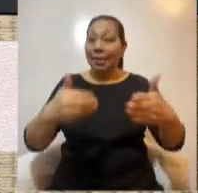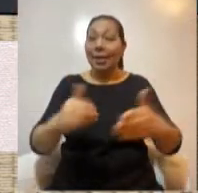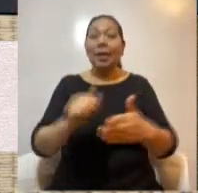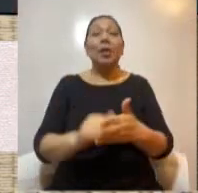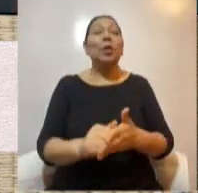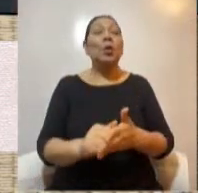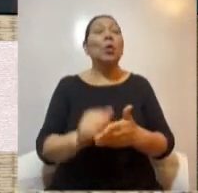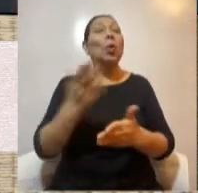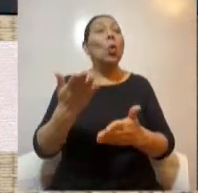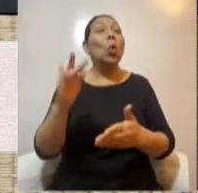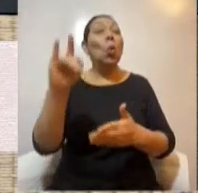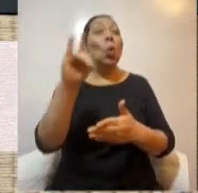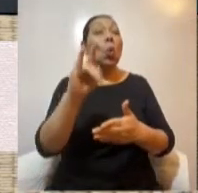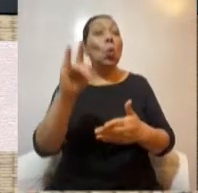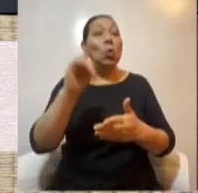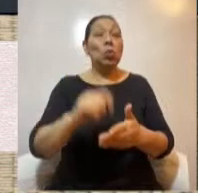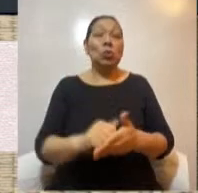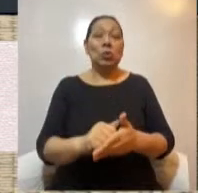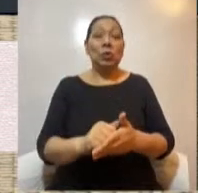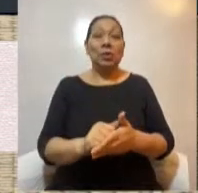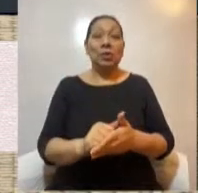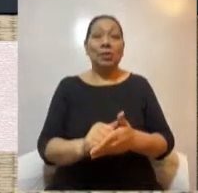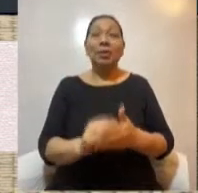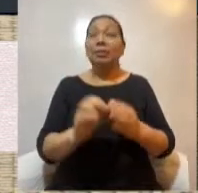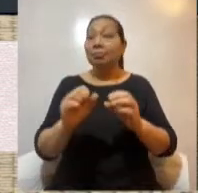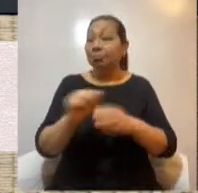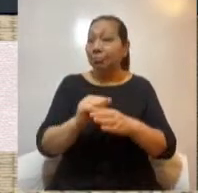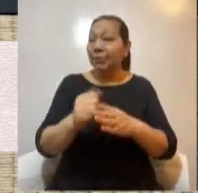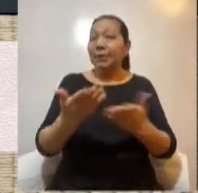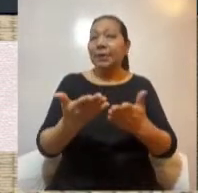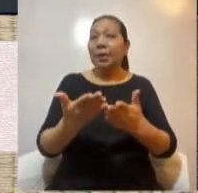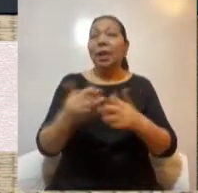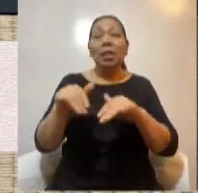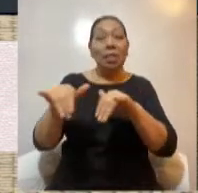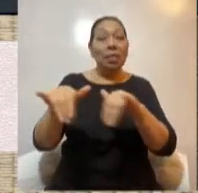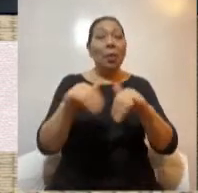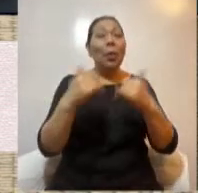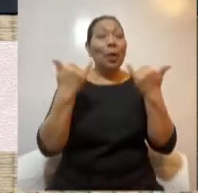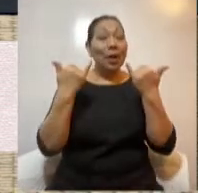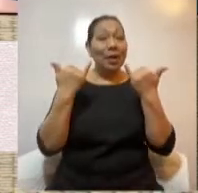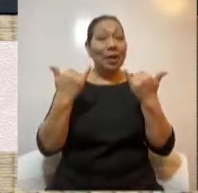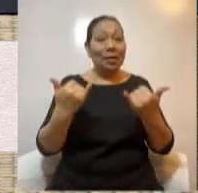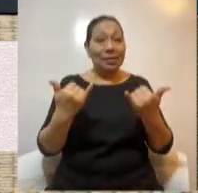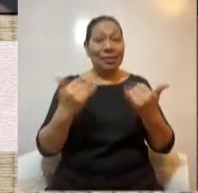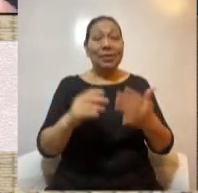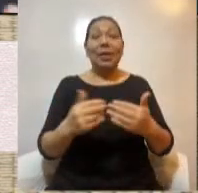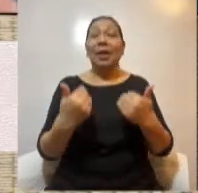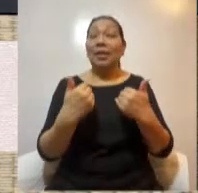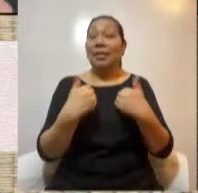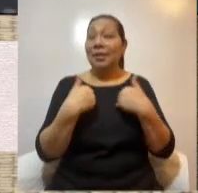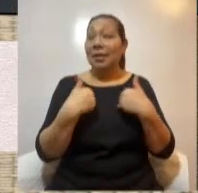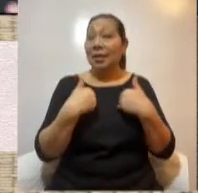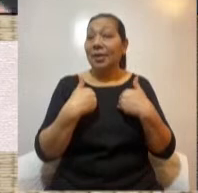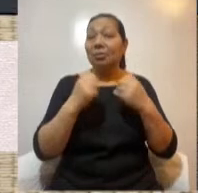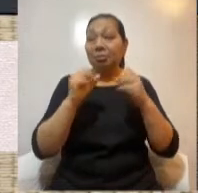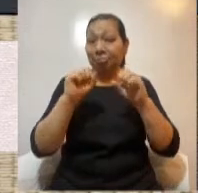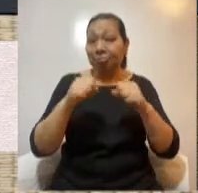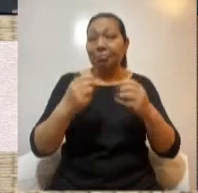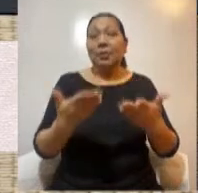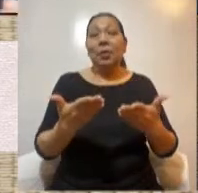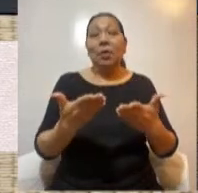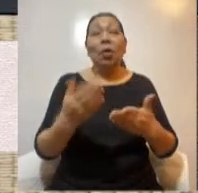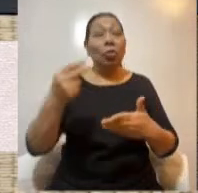anteriores sobre el uso y ejercicio del test de igualdad. Esto tiene por